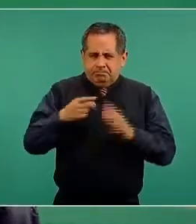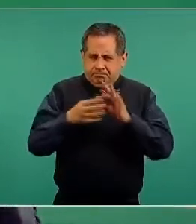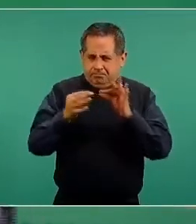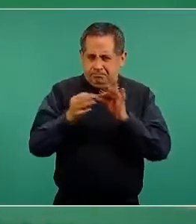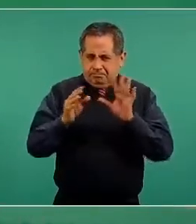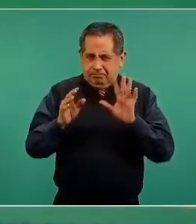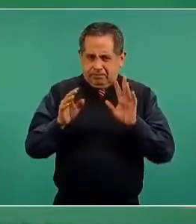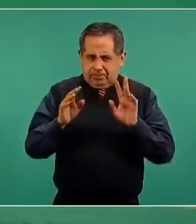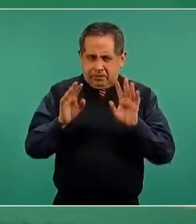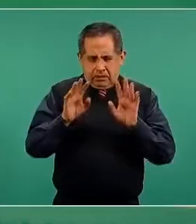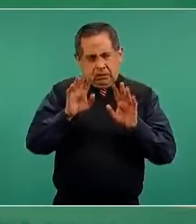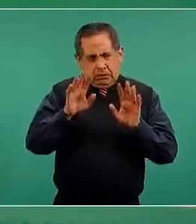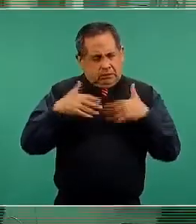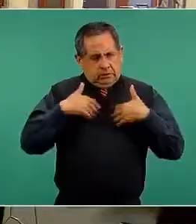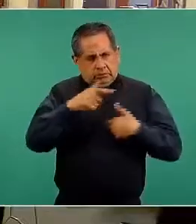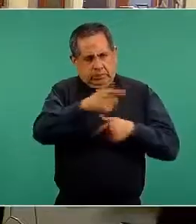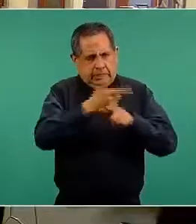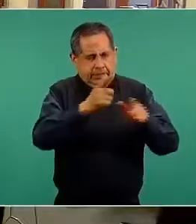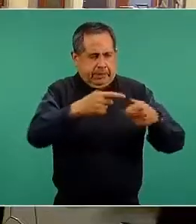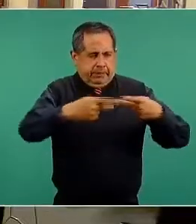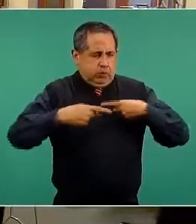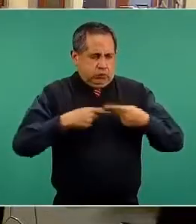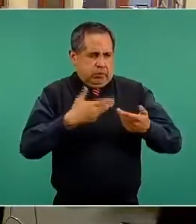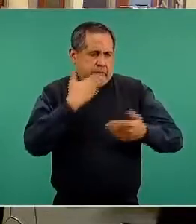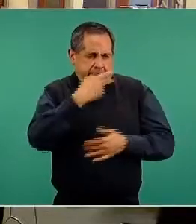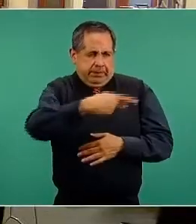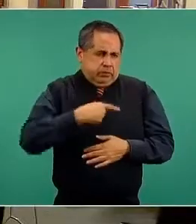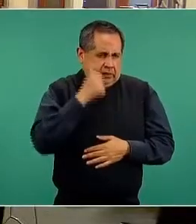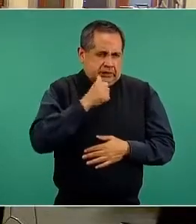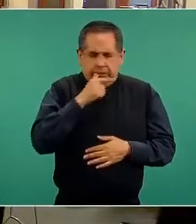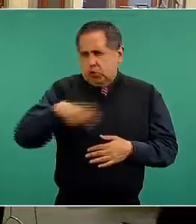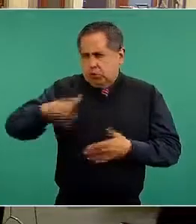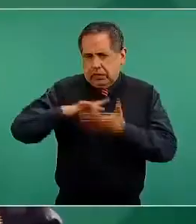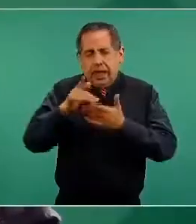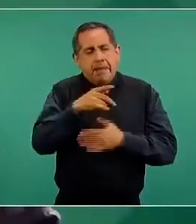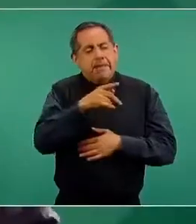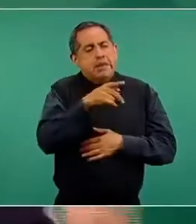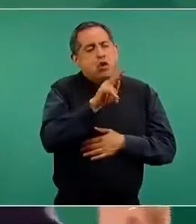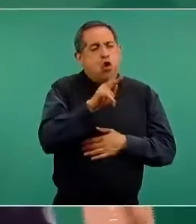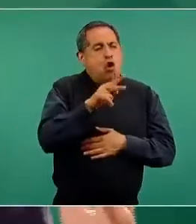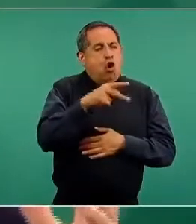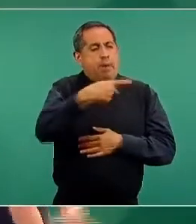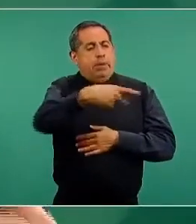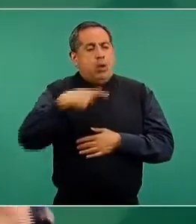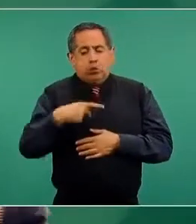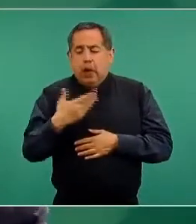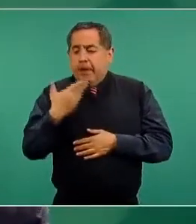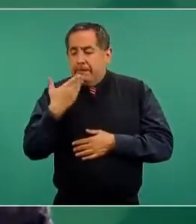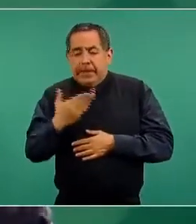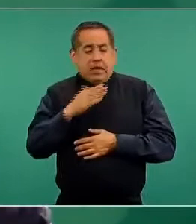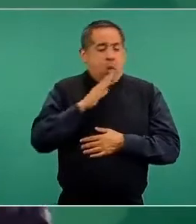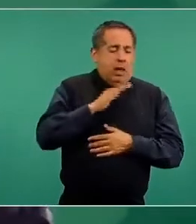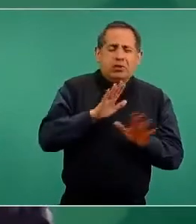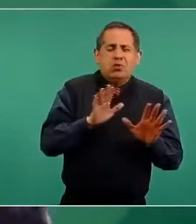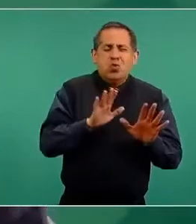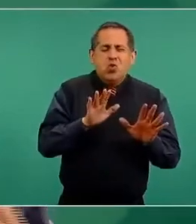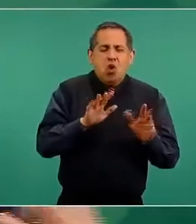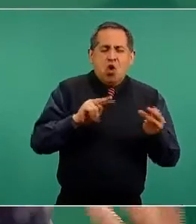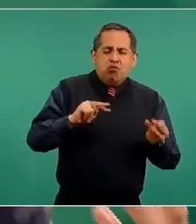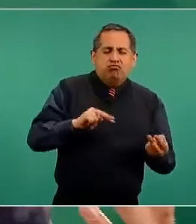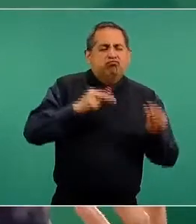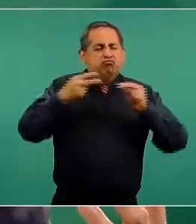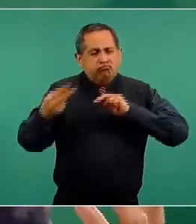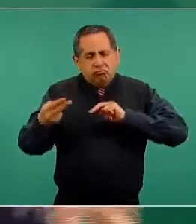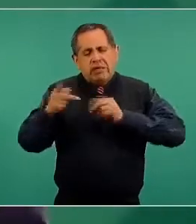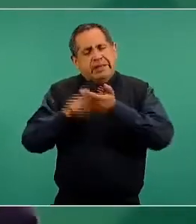formulada, bueno, la pregunta es libre a usted y siempre le agradezco las preguntas, igual que a todos y todas, se formula como sea, pero es muy importante no perder